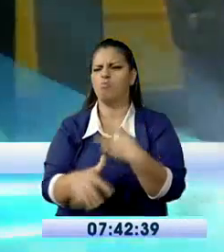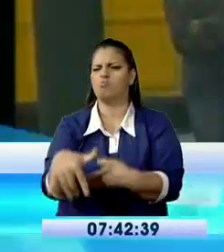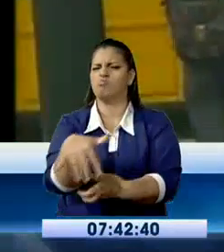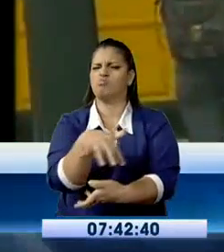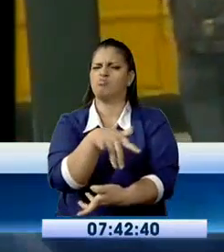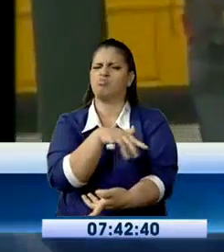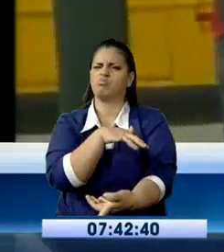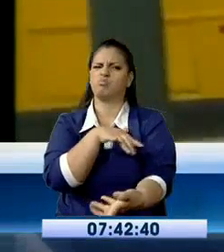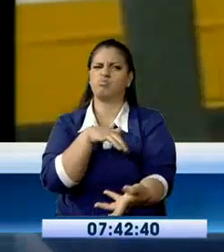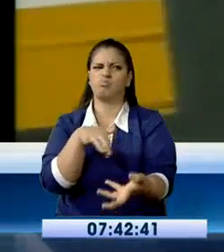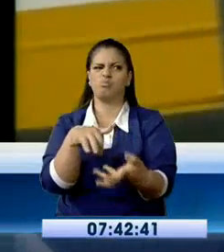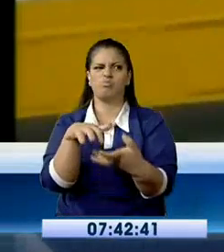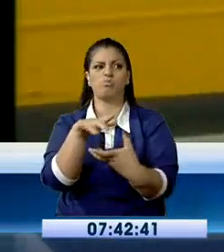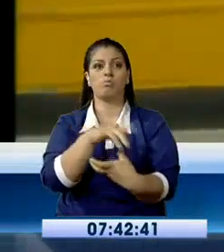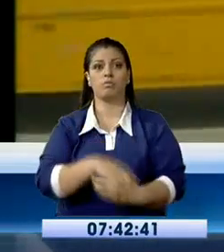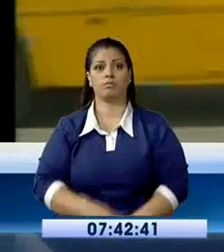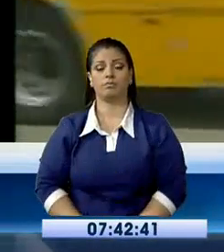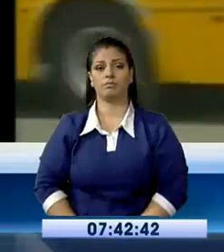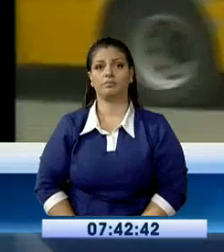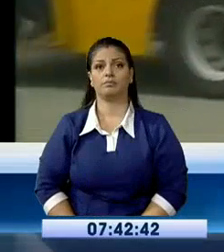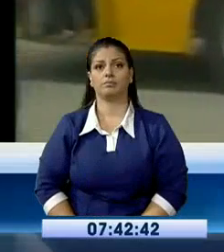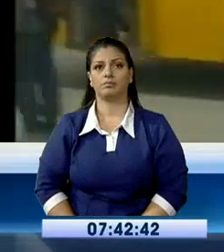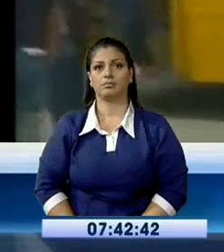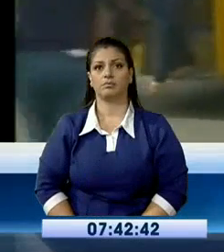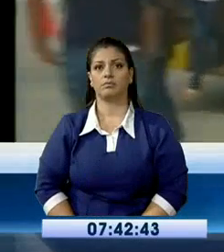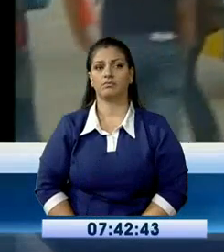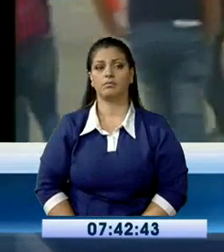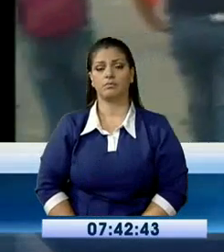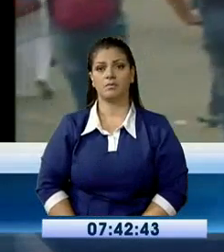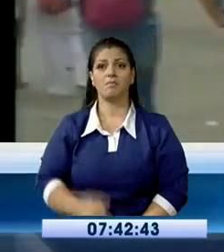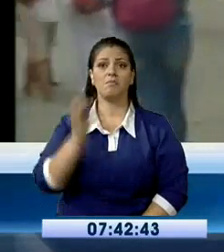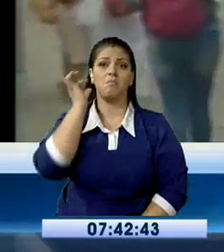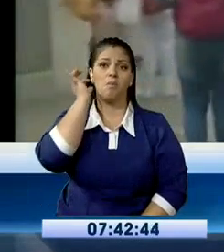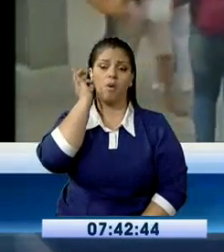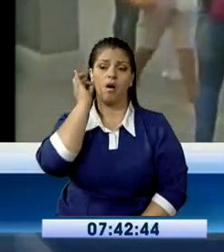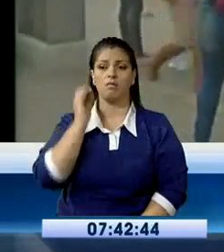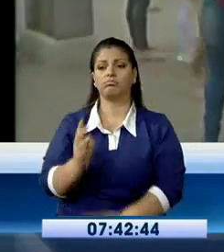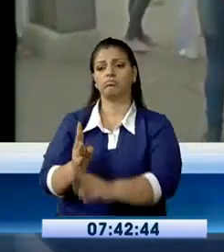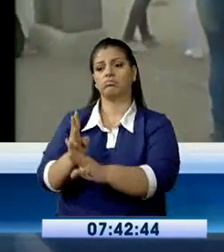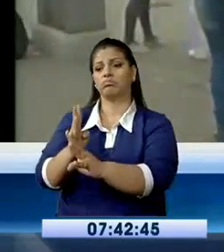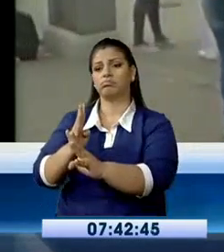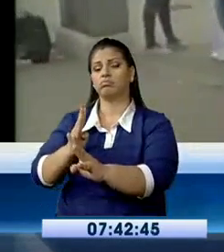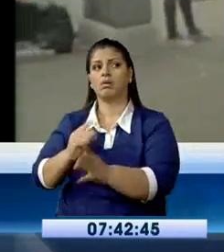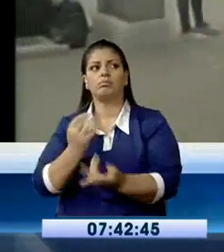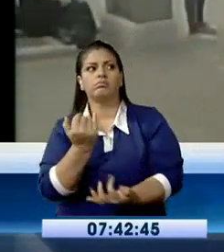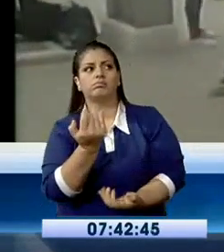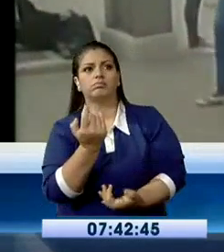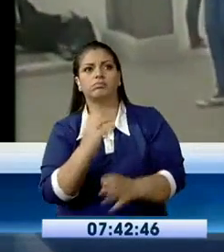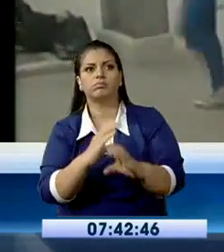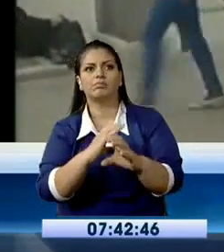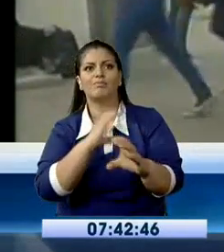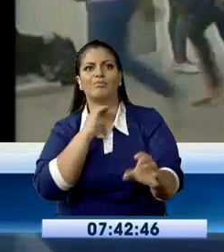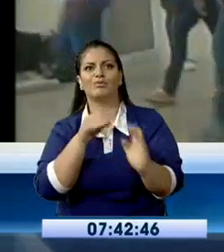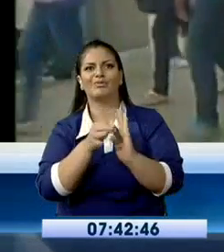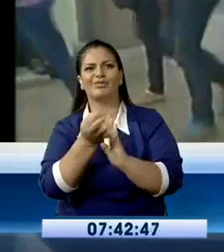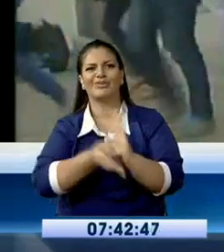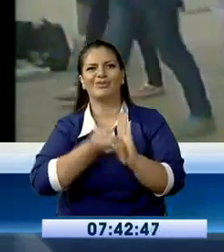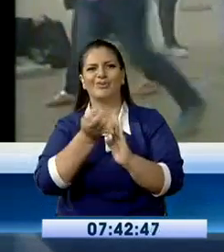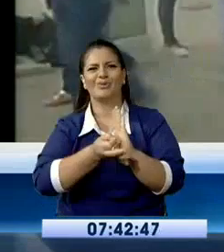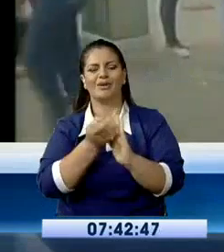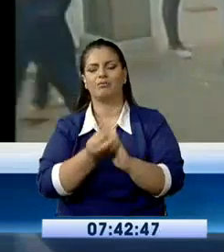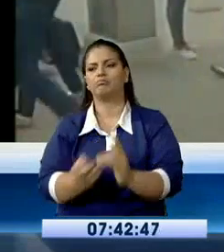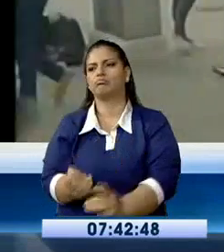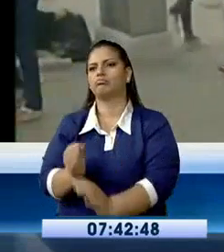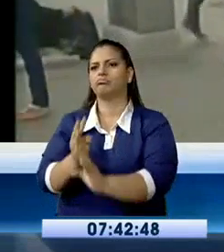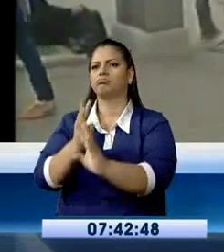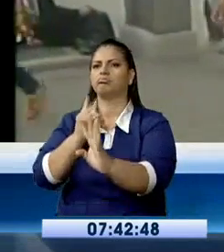un verdadero caos por la aglomeración y desorden de las personas que esperaban a una de las unidades.